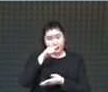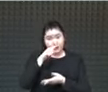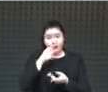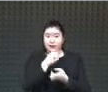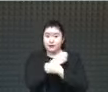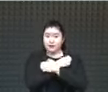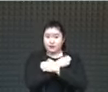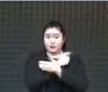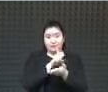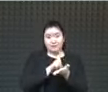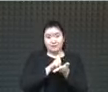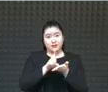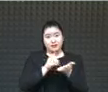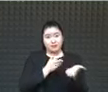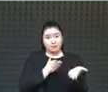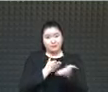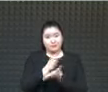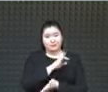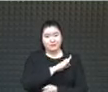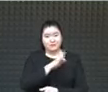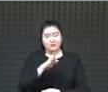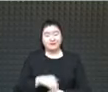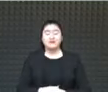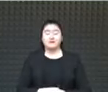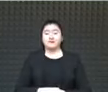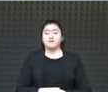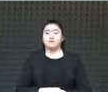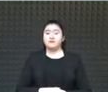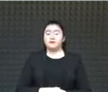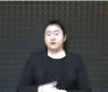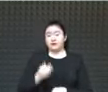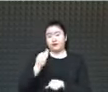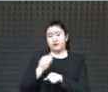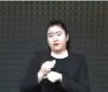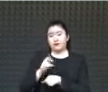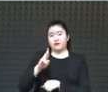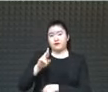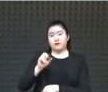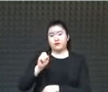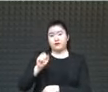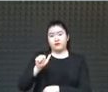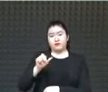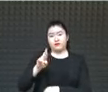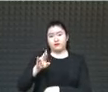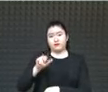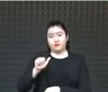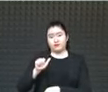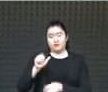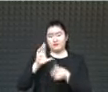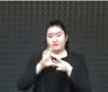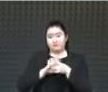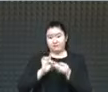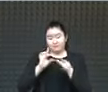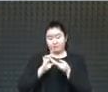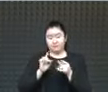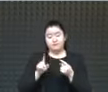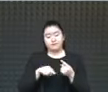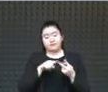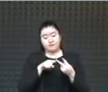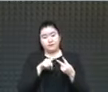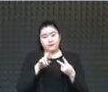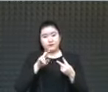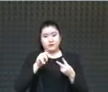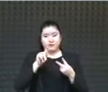educación. Entonces, le voy a pedir a Rosaura que lo presente, también está aquí Rita Salgado para contestar cualquier pregunta